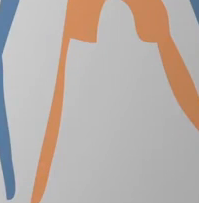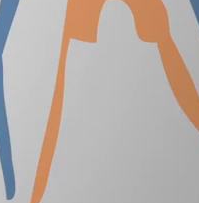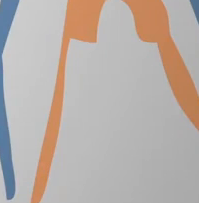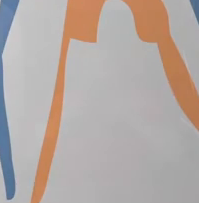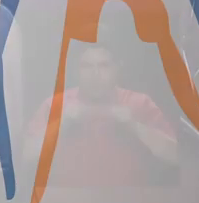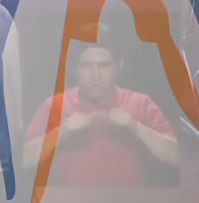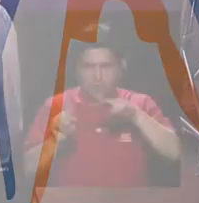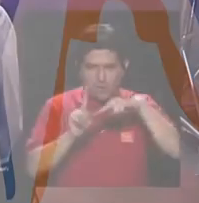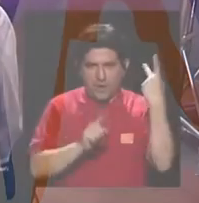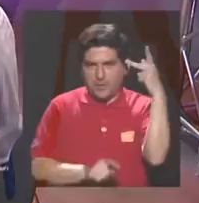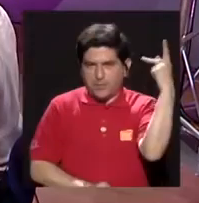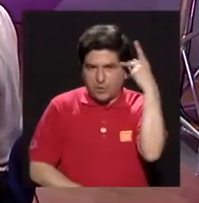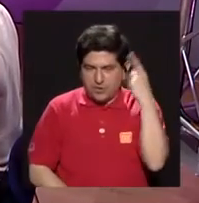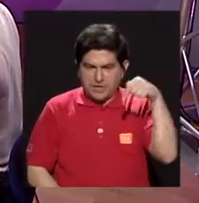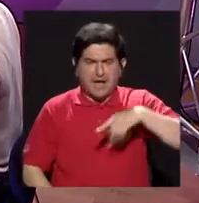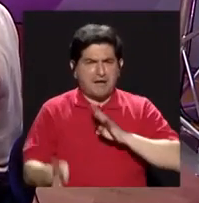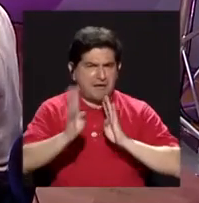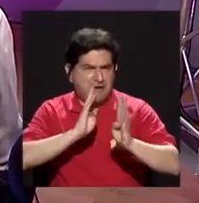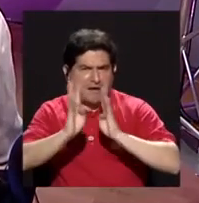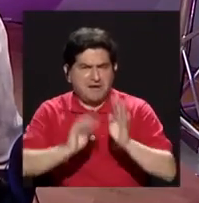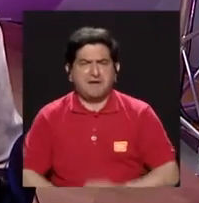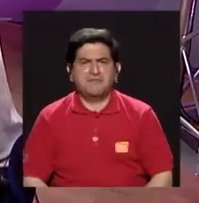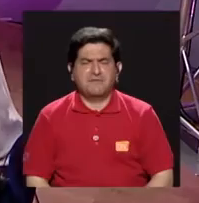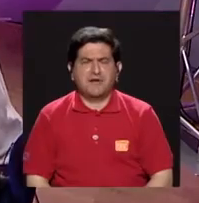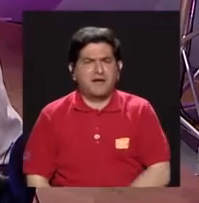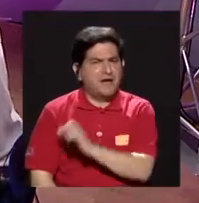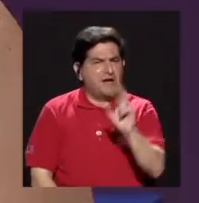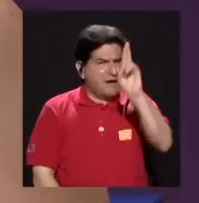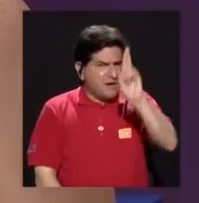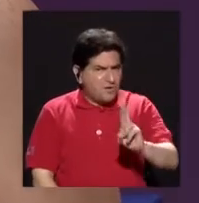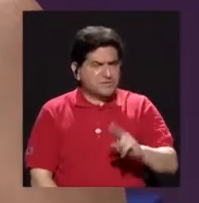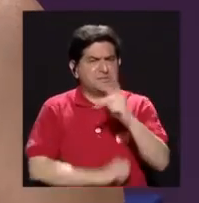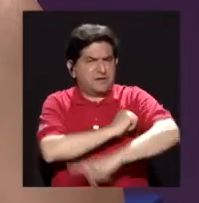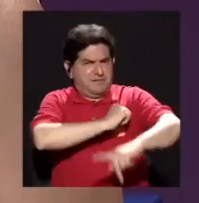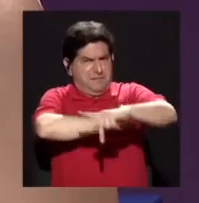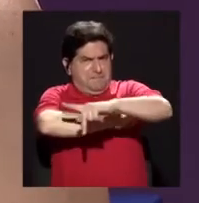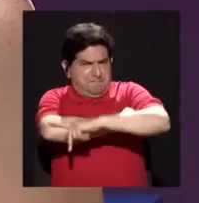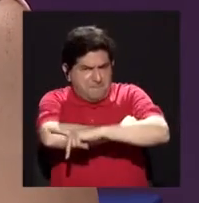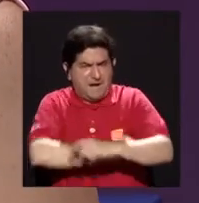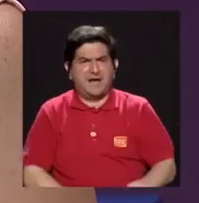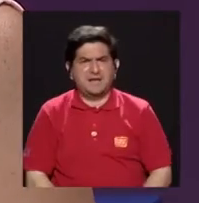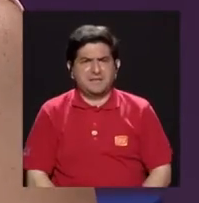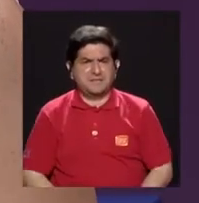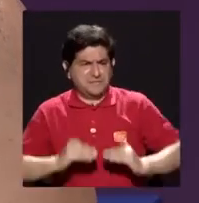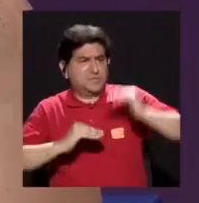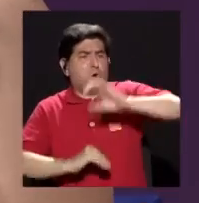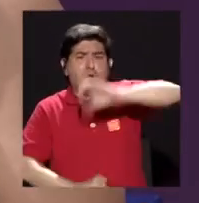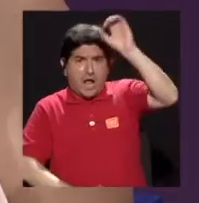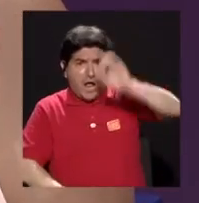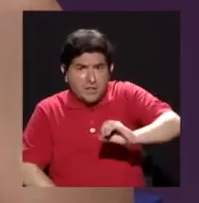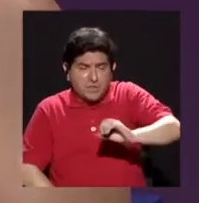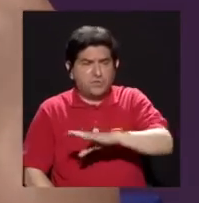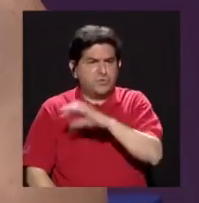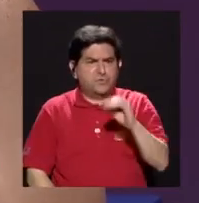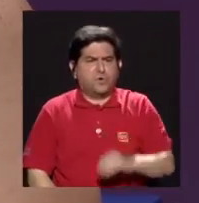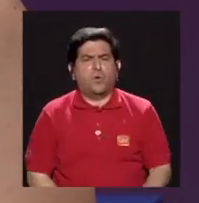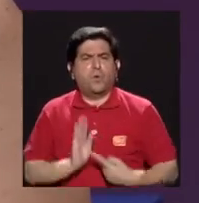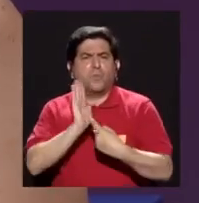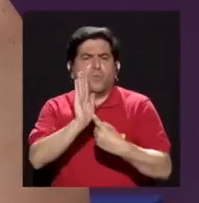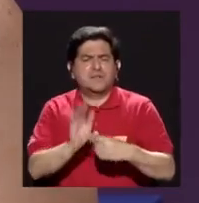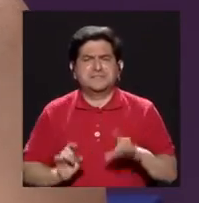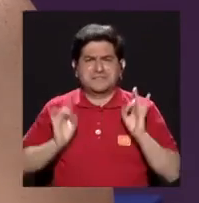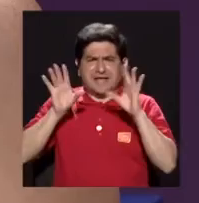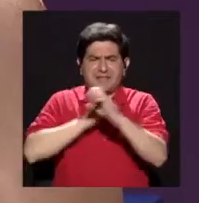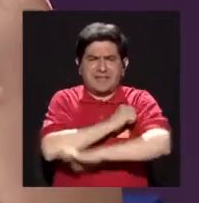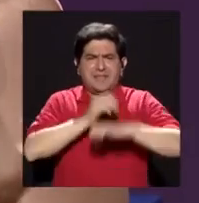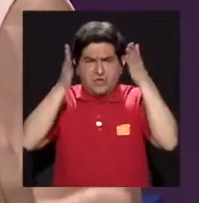Volvemos en Miradas Políticas, estamos conversando sobre si Costa Rica es un país con alto porcentaje o manifestación de